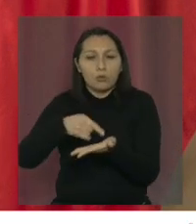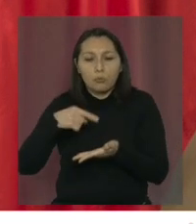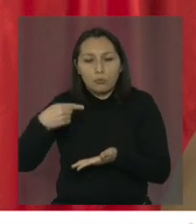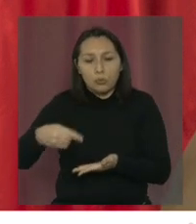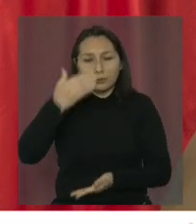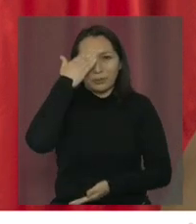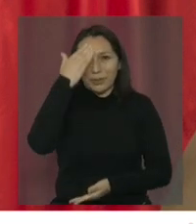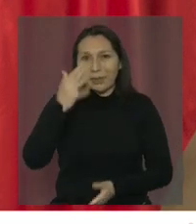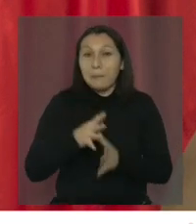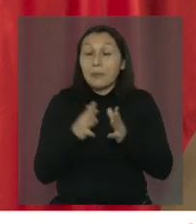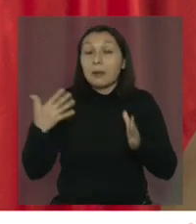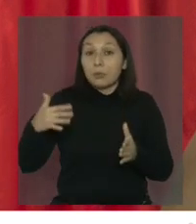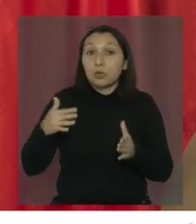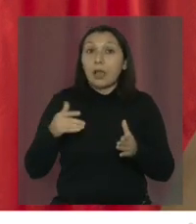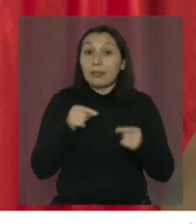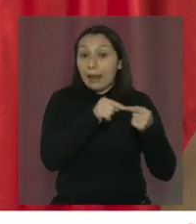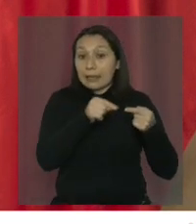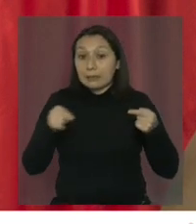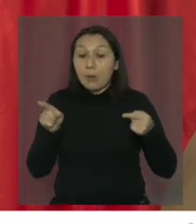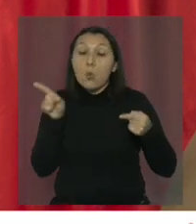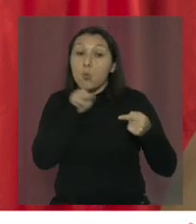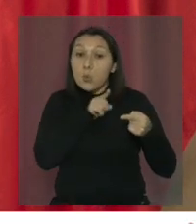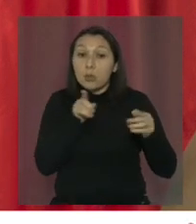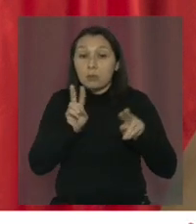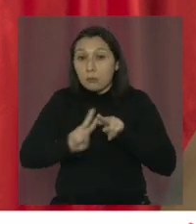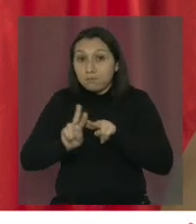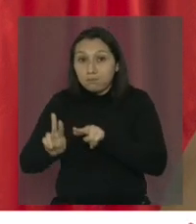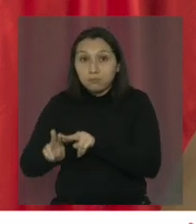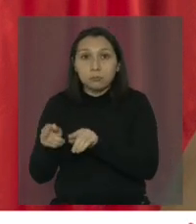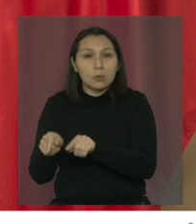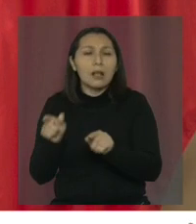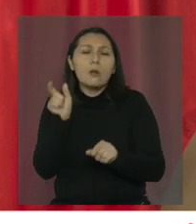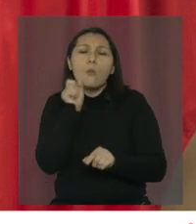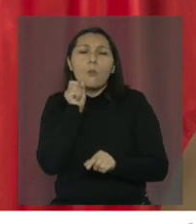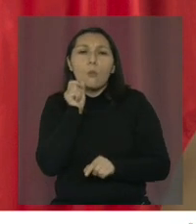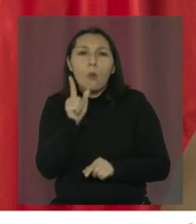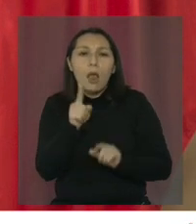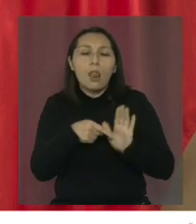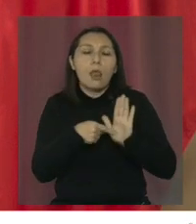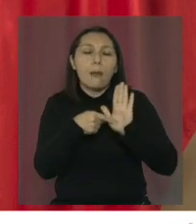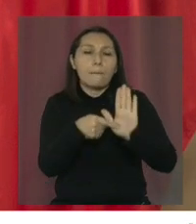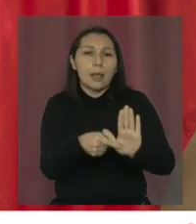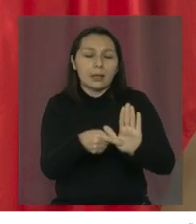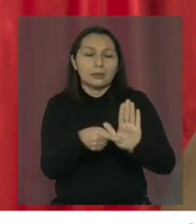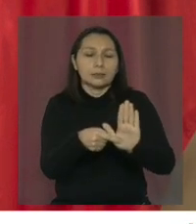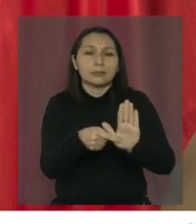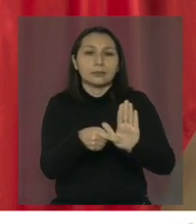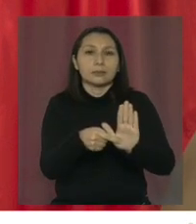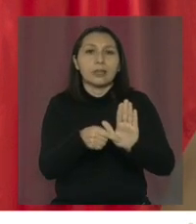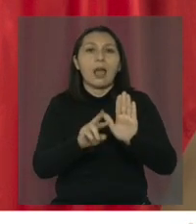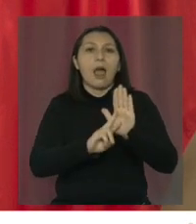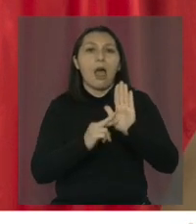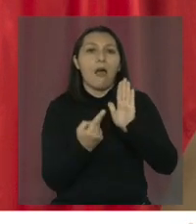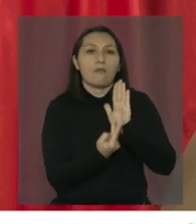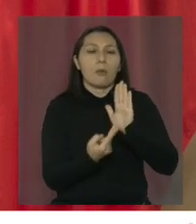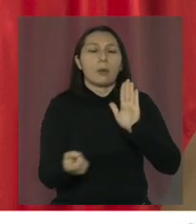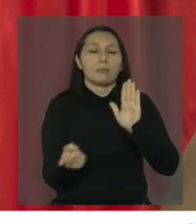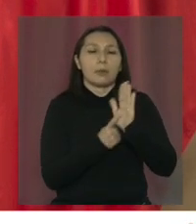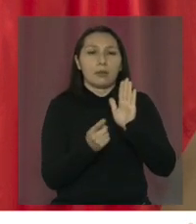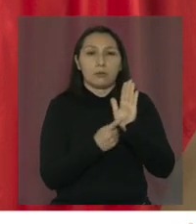días y lo más importante es que cerraremos la semana con la presentación de la reforma tributaria